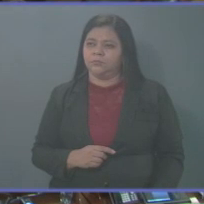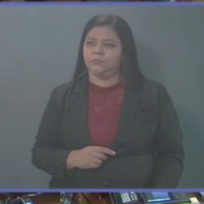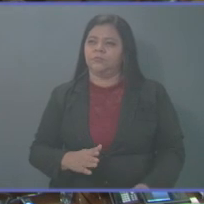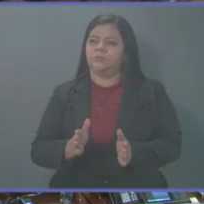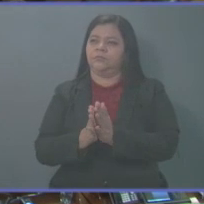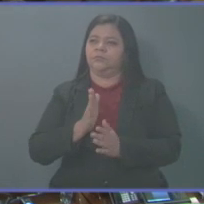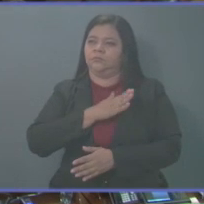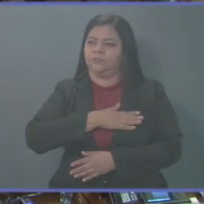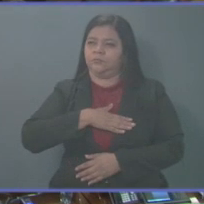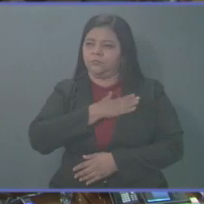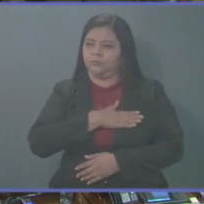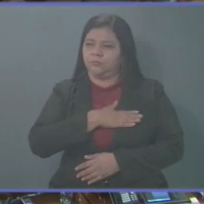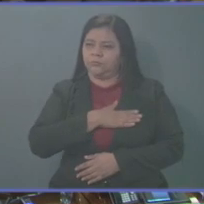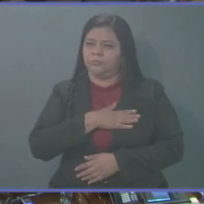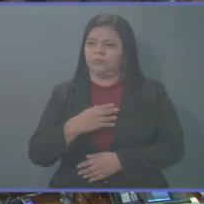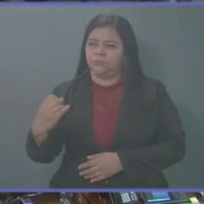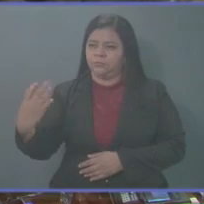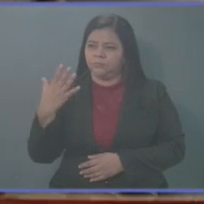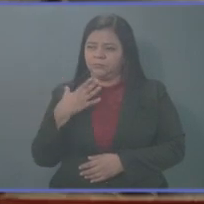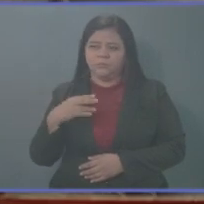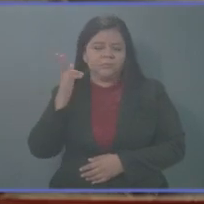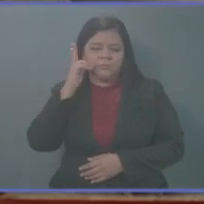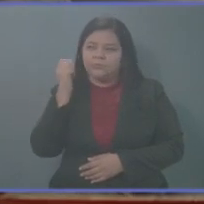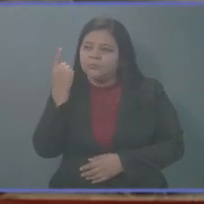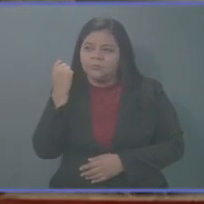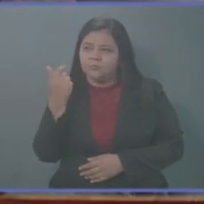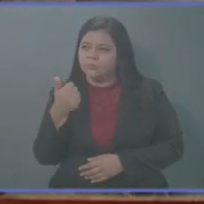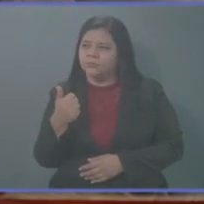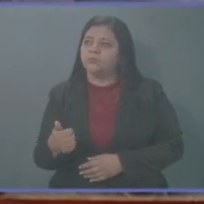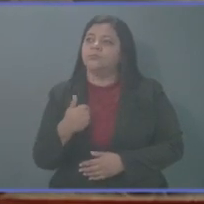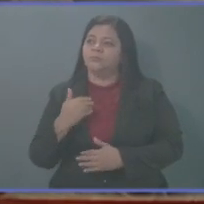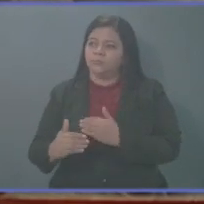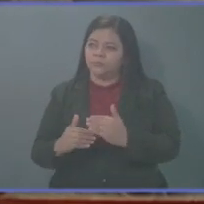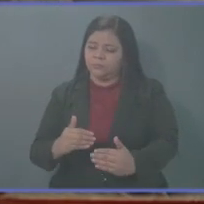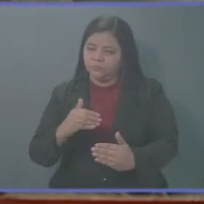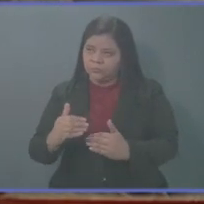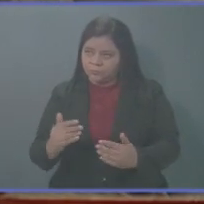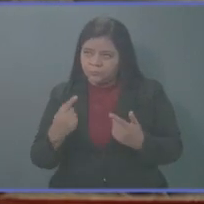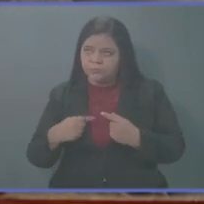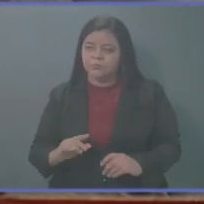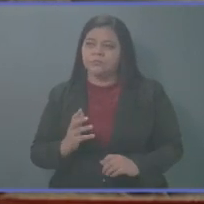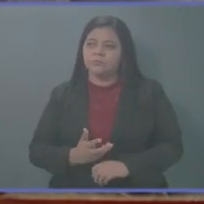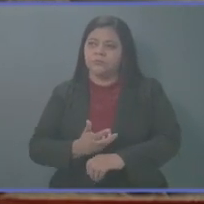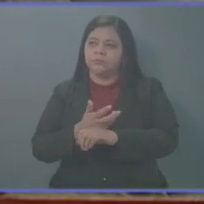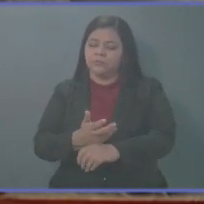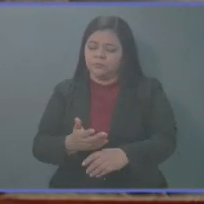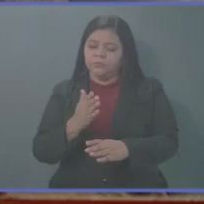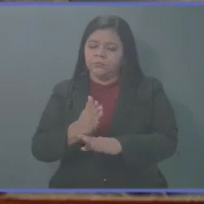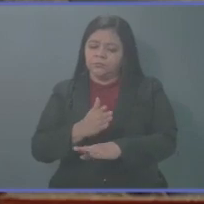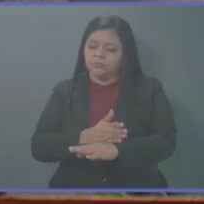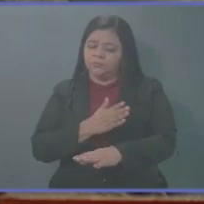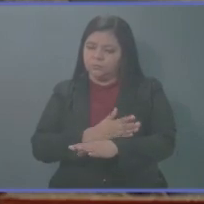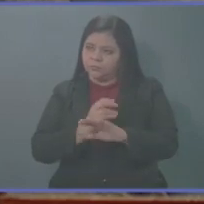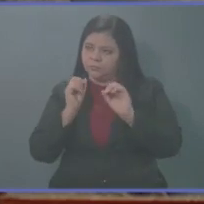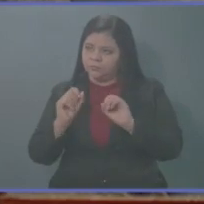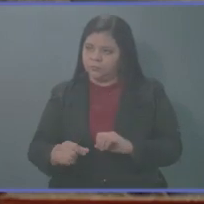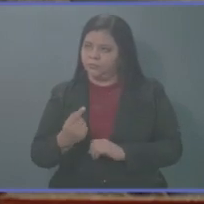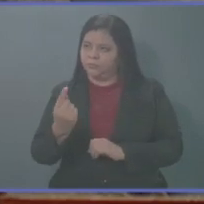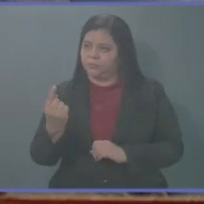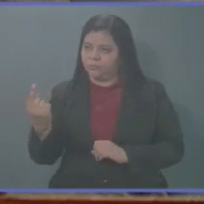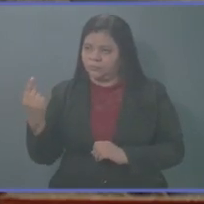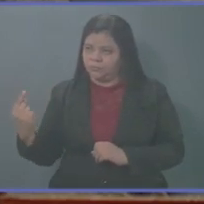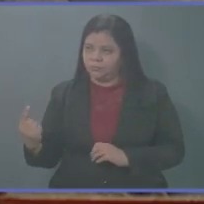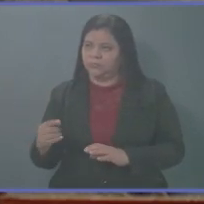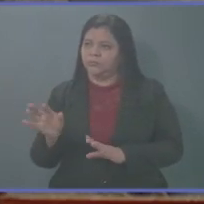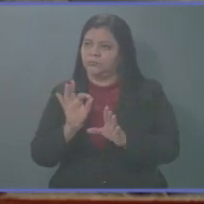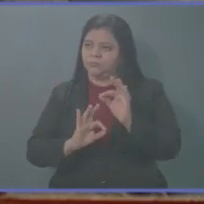Perdón, me dicen que no se escuchaba bien. C. Gestionar medios para su transporte en la medida que fuere posible para las personas que tuvieran